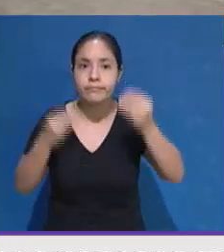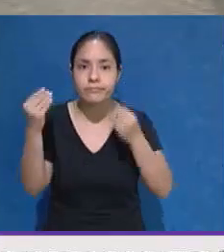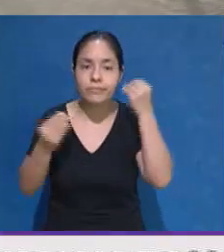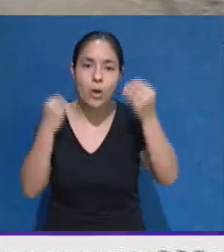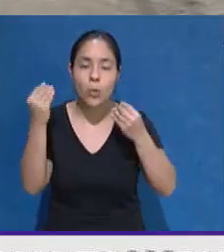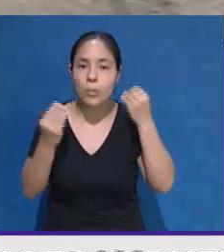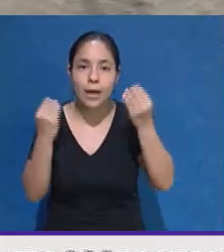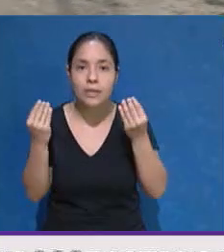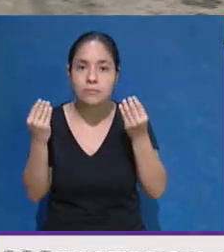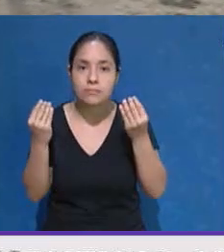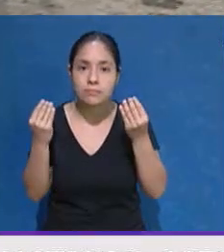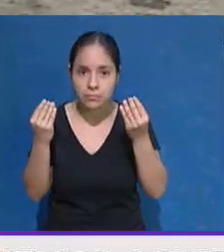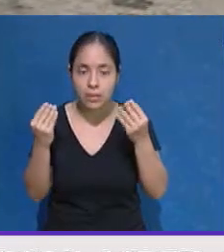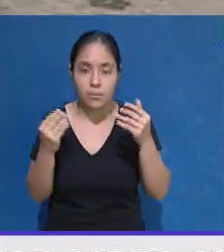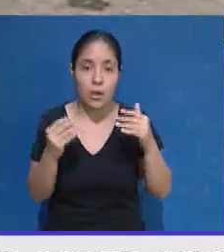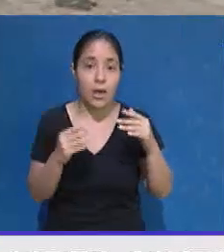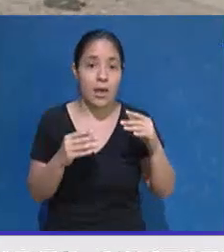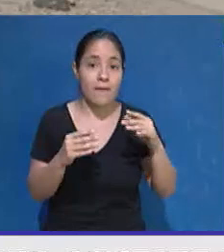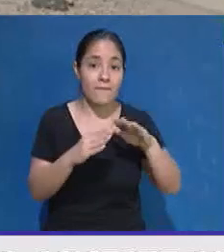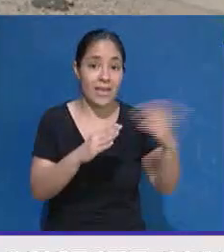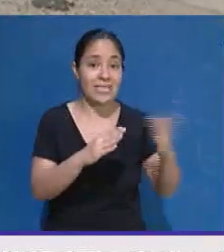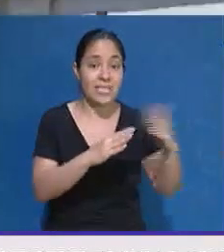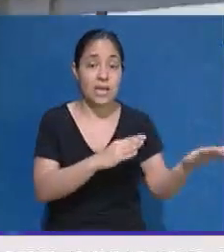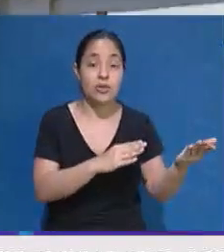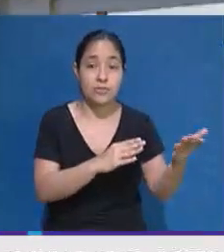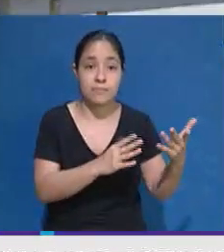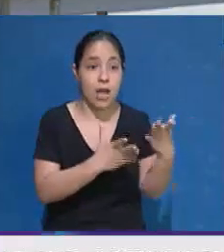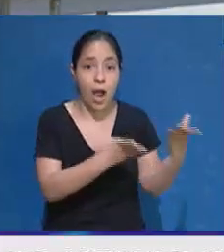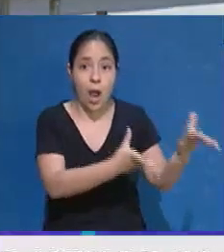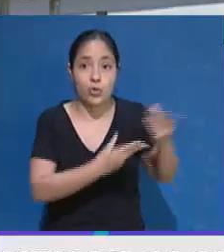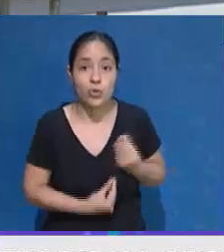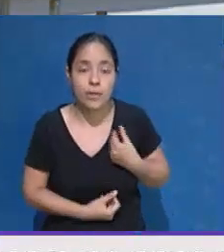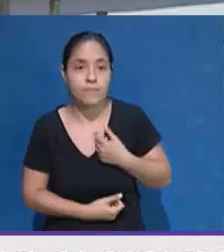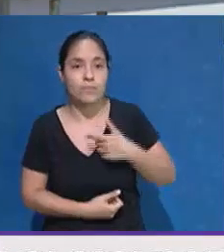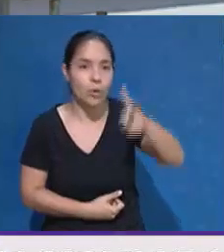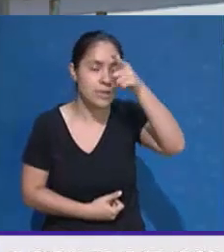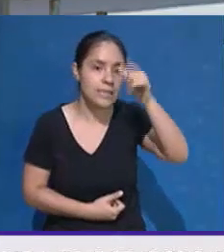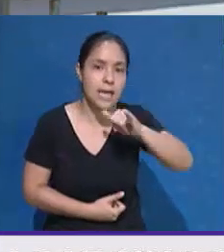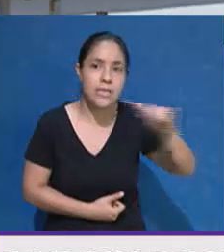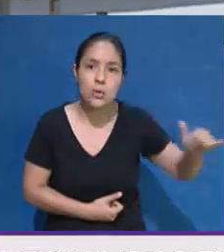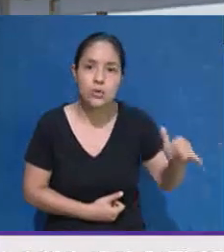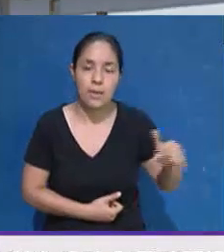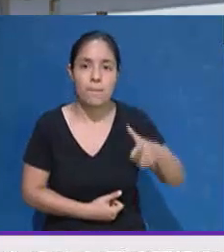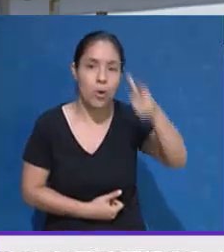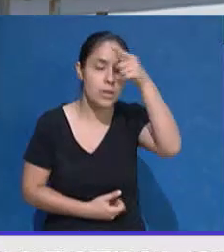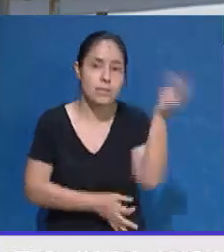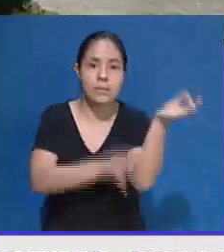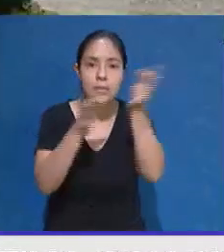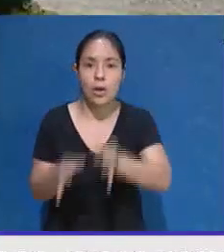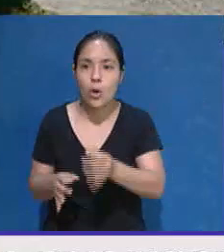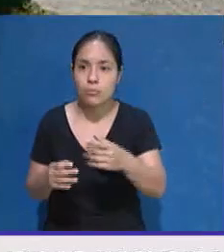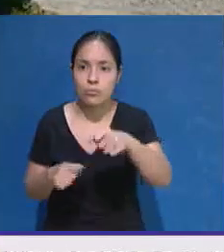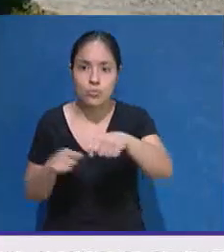preocuparse. Con la asistencia de los vecinos decidieron llamar a la policía llegó al lugar y cuando